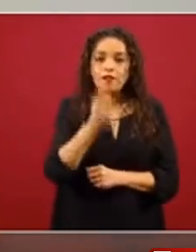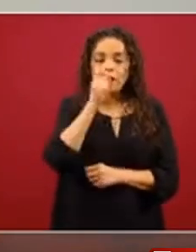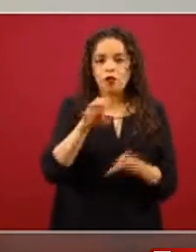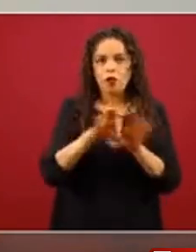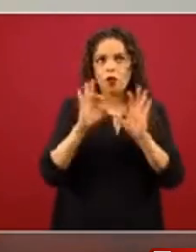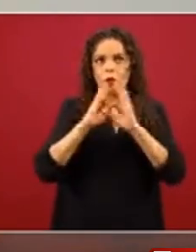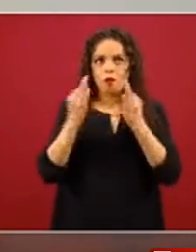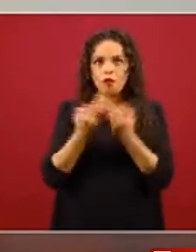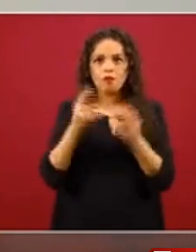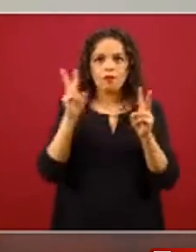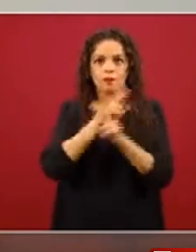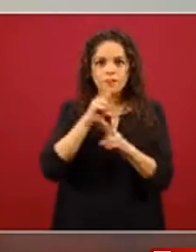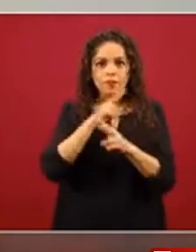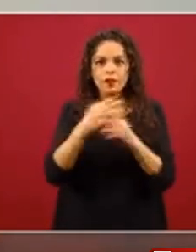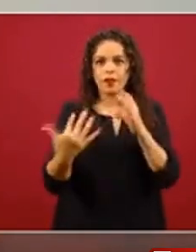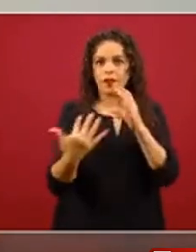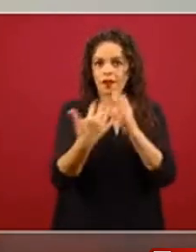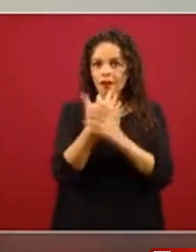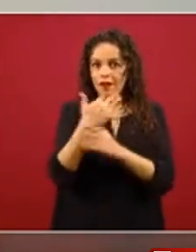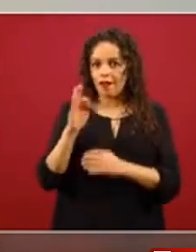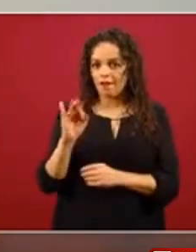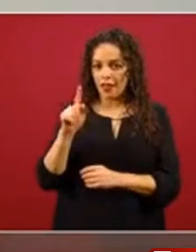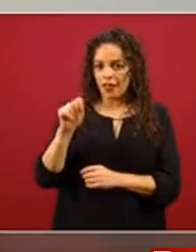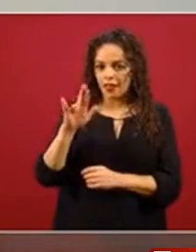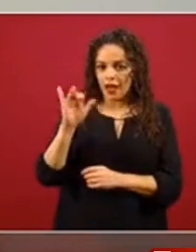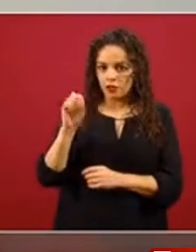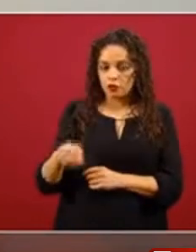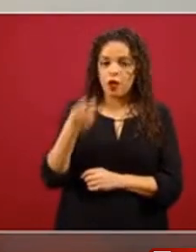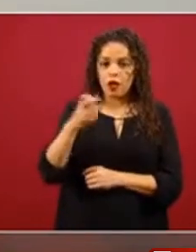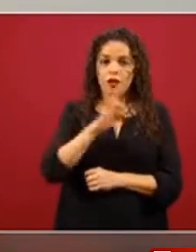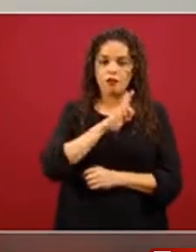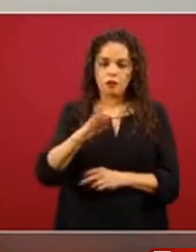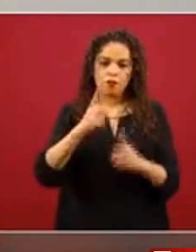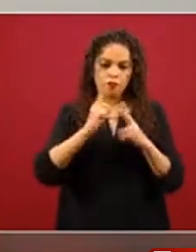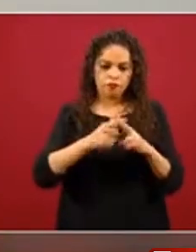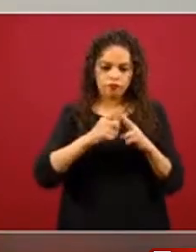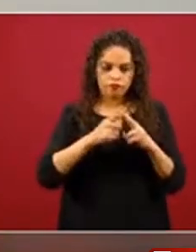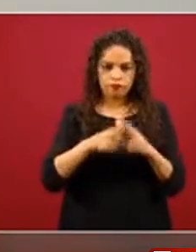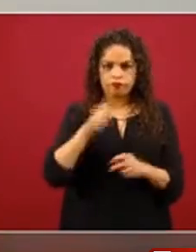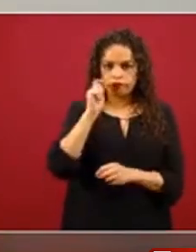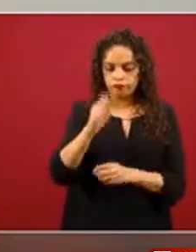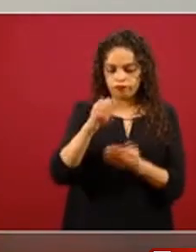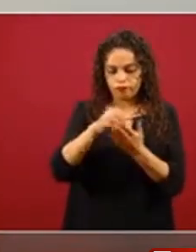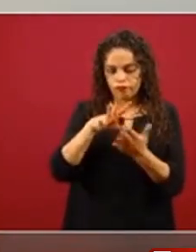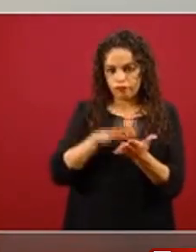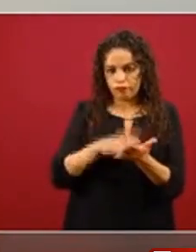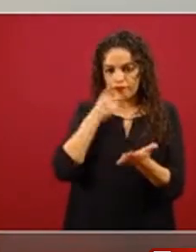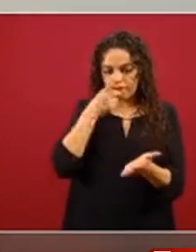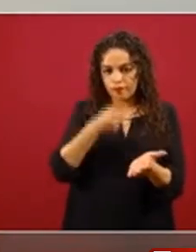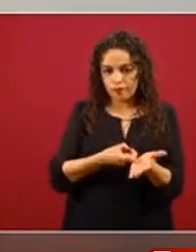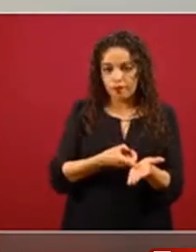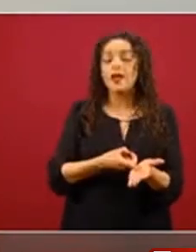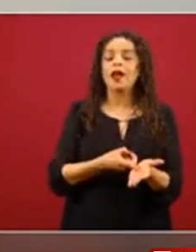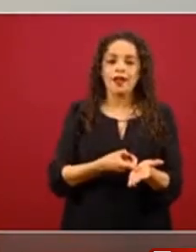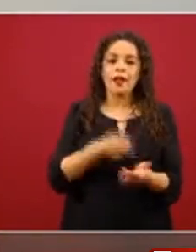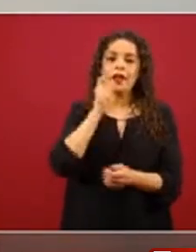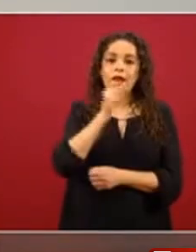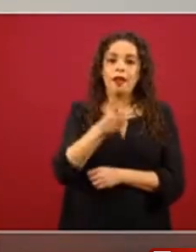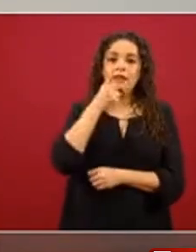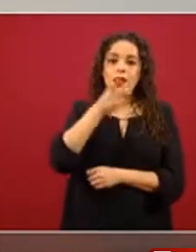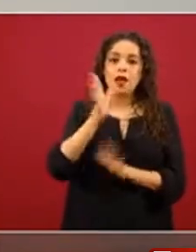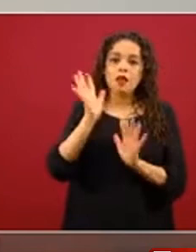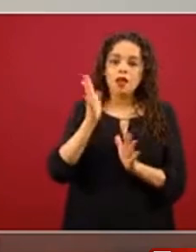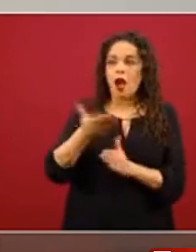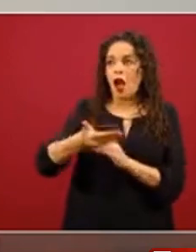de filtración, y se saca también un índice, y nuevamente estas son con base en los estudios que hay, que son